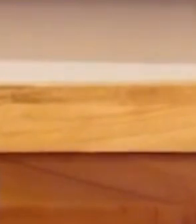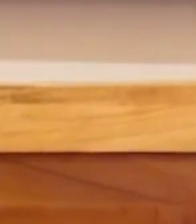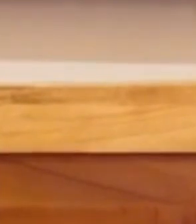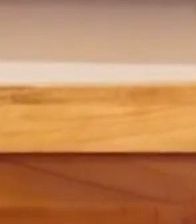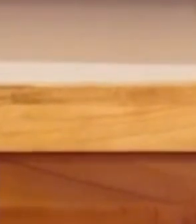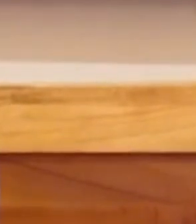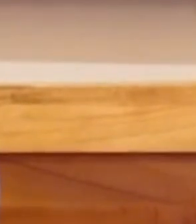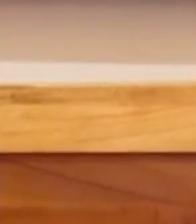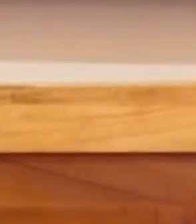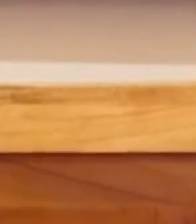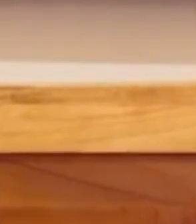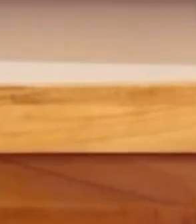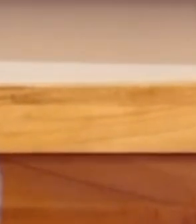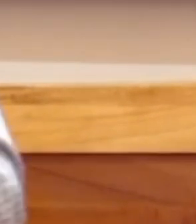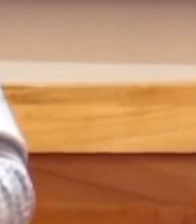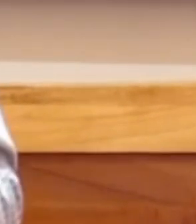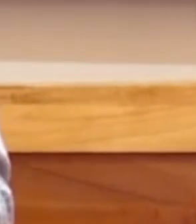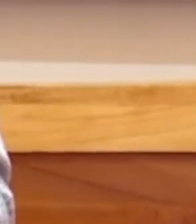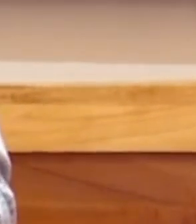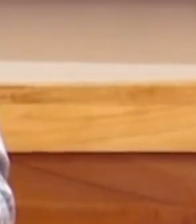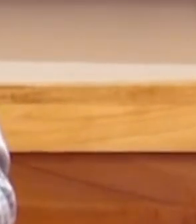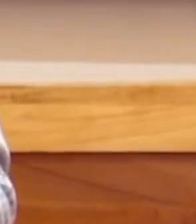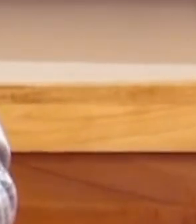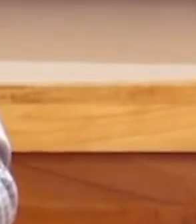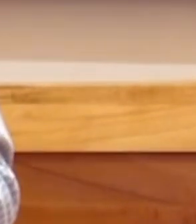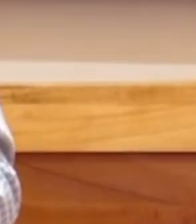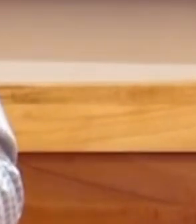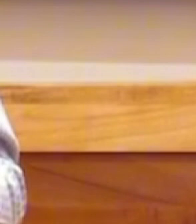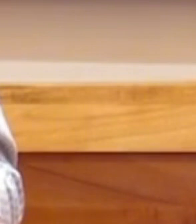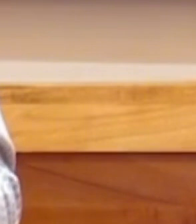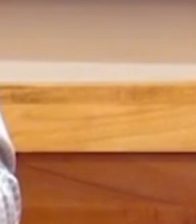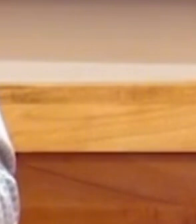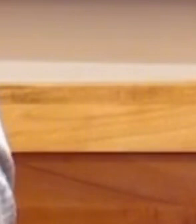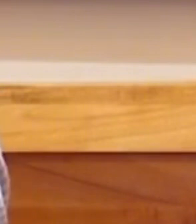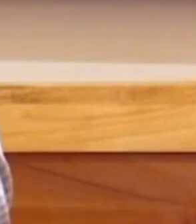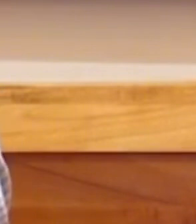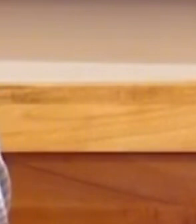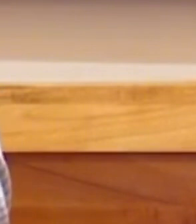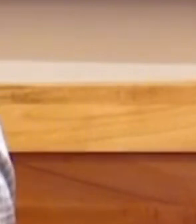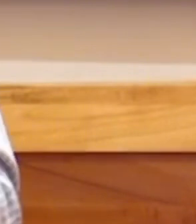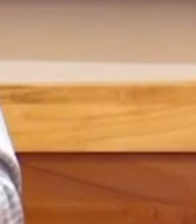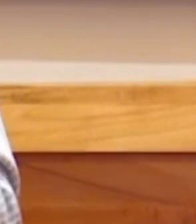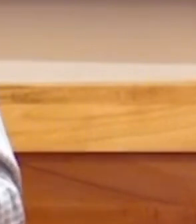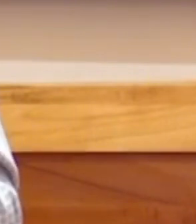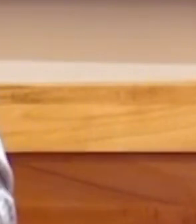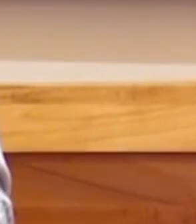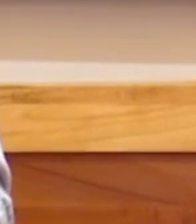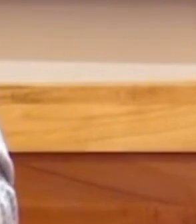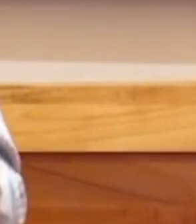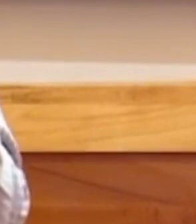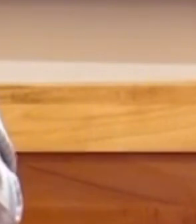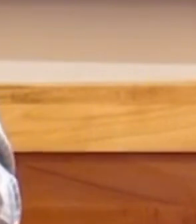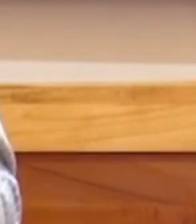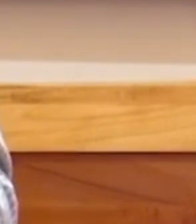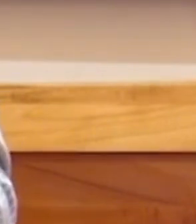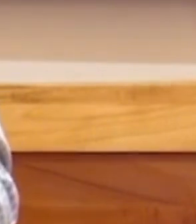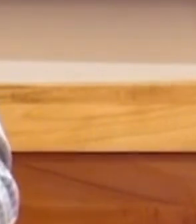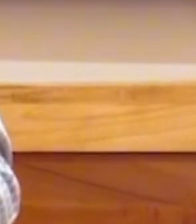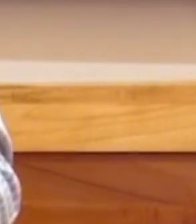adoptar Iberdrola a propuesta del señor gobernador. Decidió iluminar a título gratuito